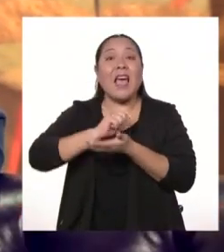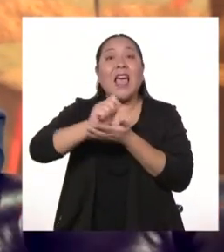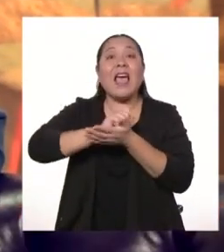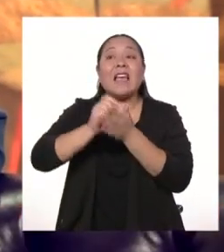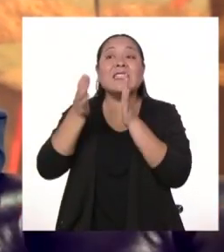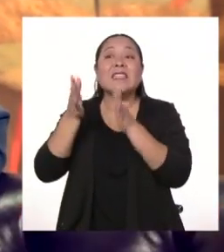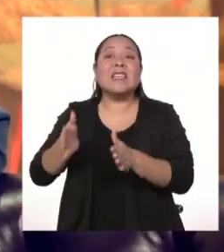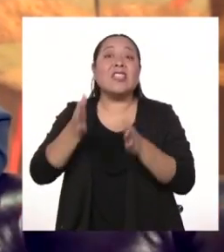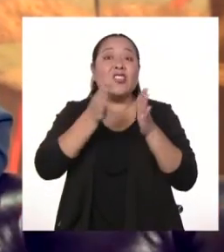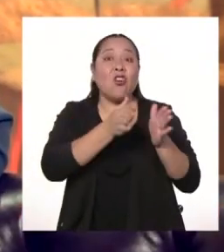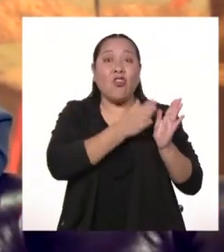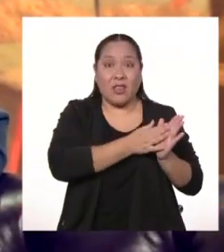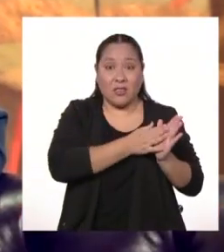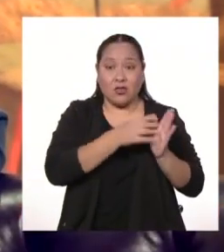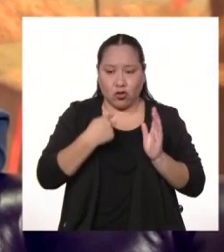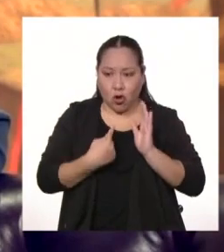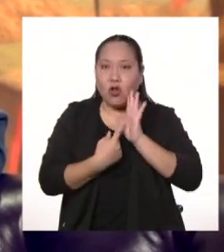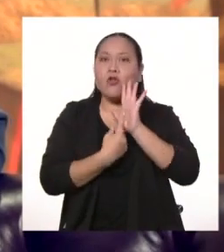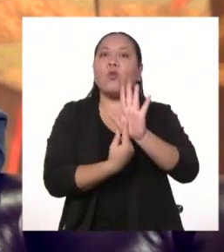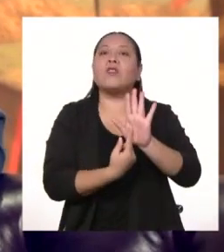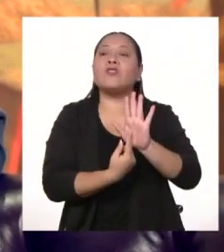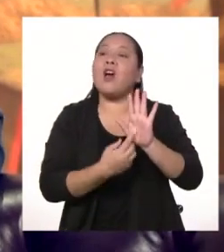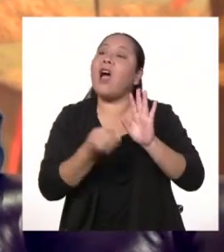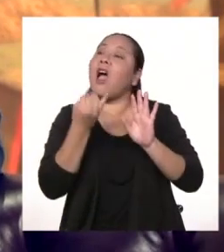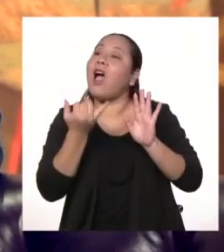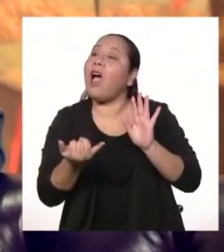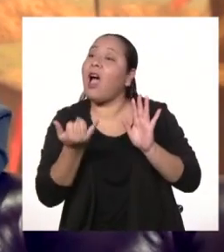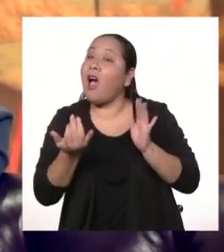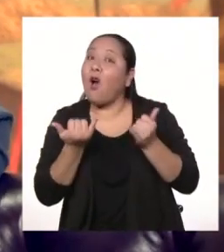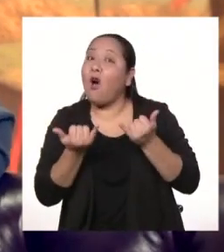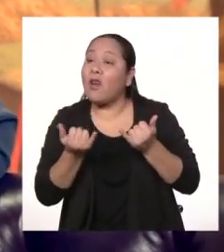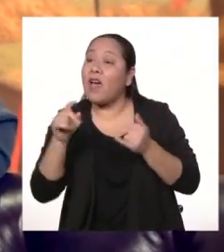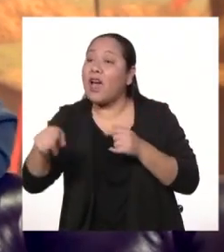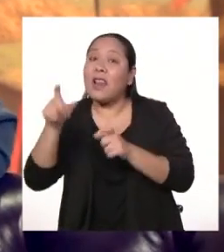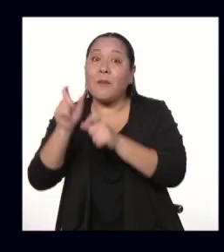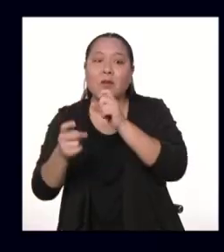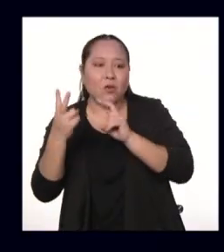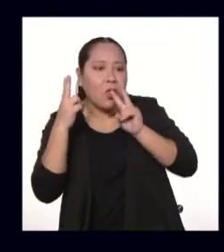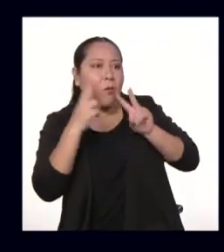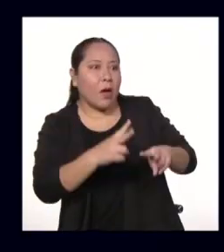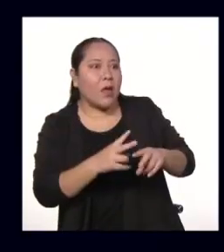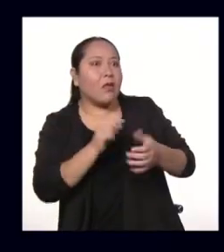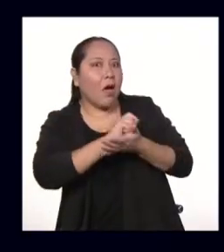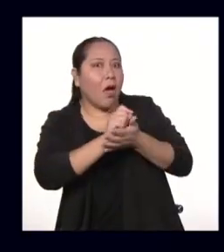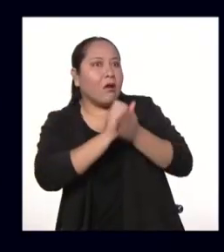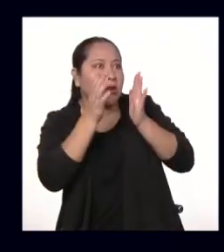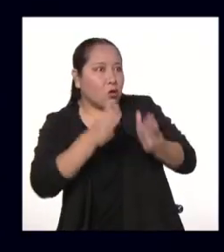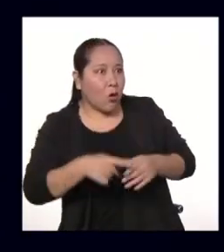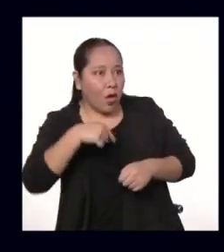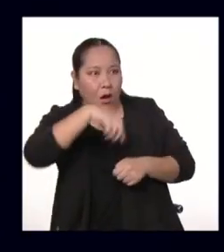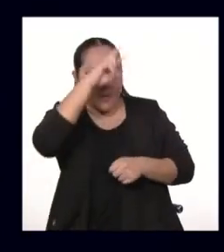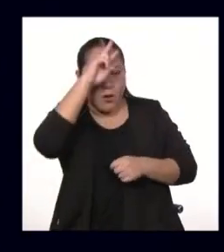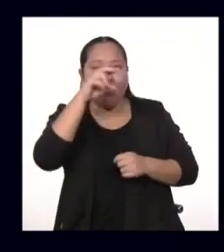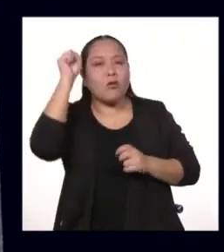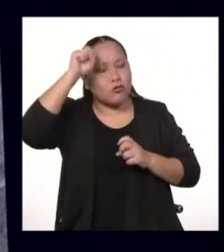los respetaba y ahora la gente ha aprendido a respetar a los escritores.